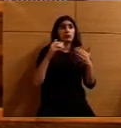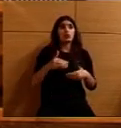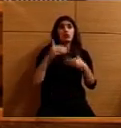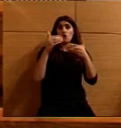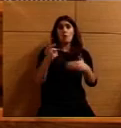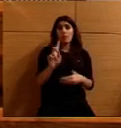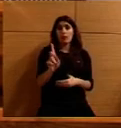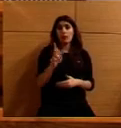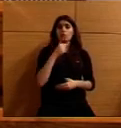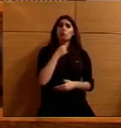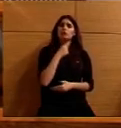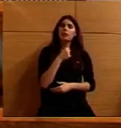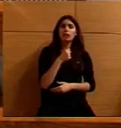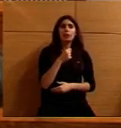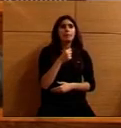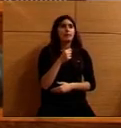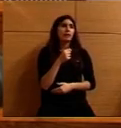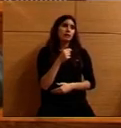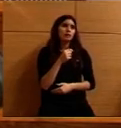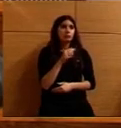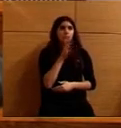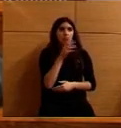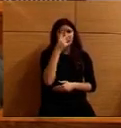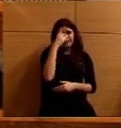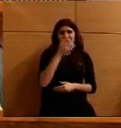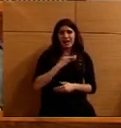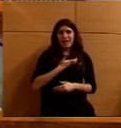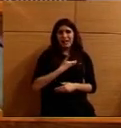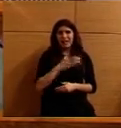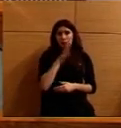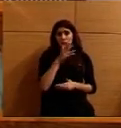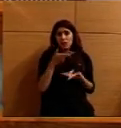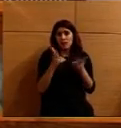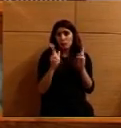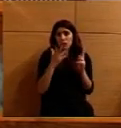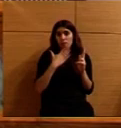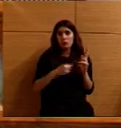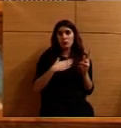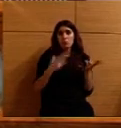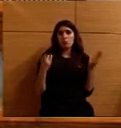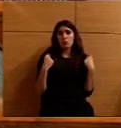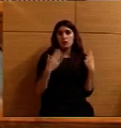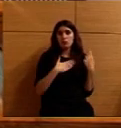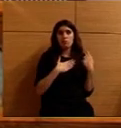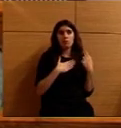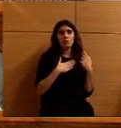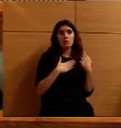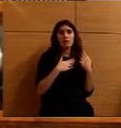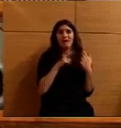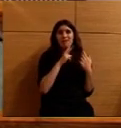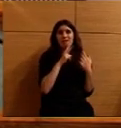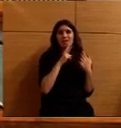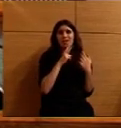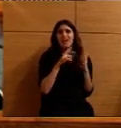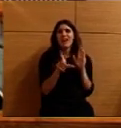aplazarlo, nos gustaría, más que todo prácticamente que como alcalde, por si lo puede utilizar y aplicar en el municipio de Alfafar,